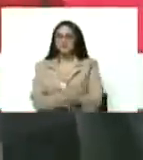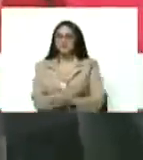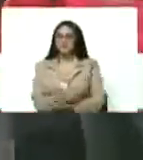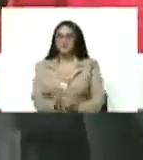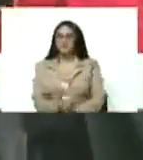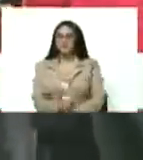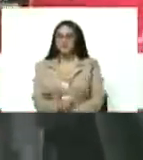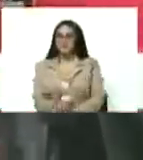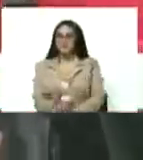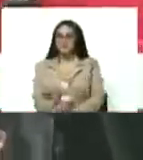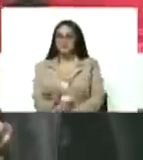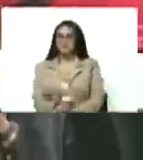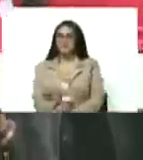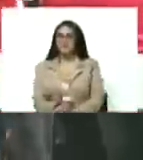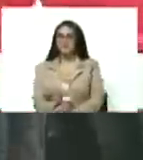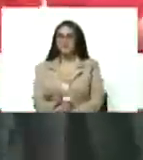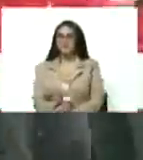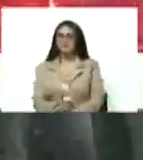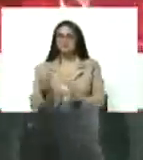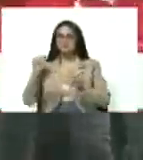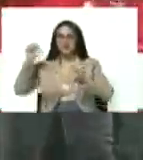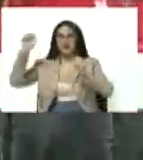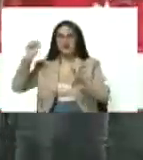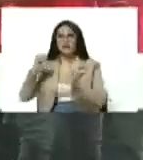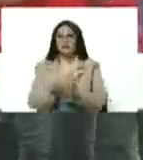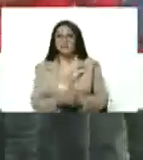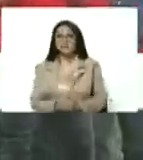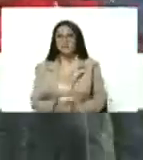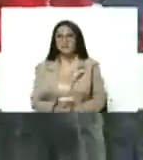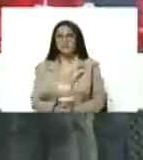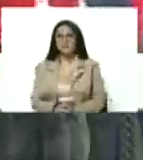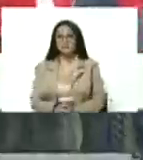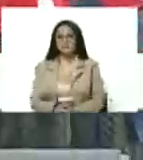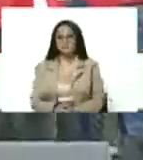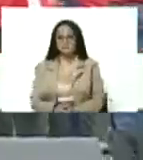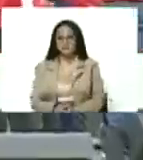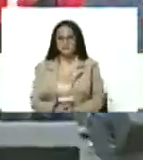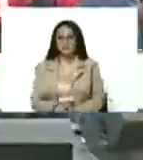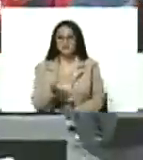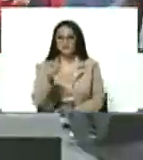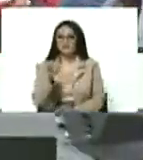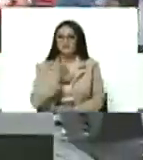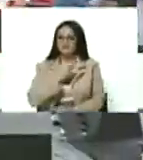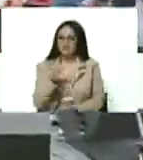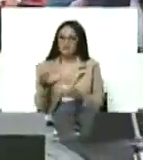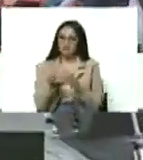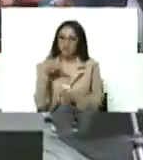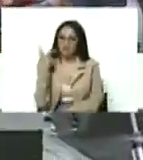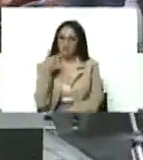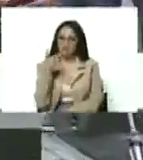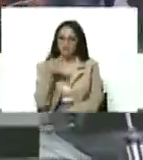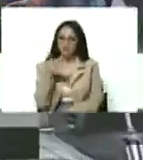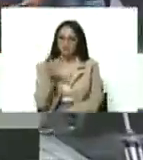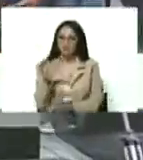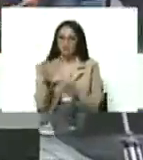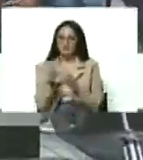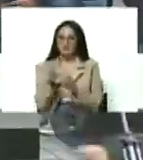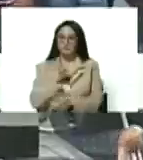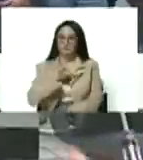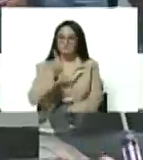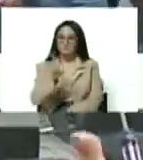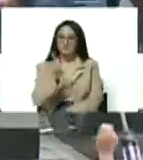Arriba, arriba, arriba, arriba, arriba, arriba, arriba, arriba, arriba, arriba, arriba. El estandarte del Partido Socialista Unido de Venezuela.